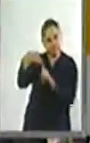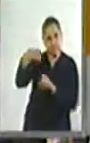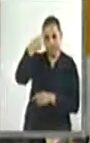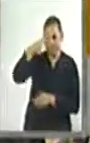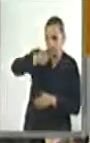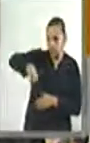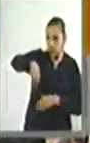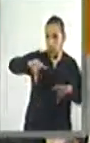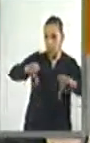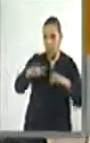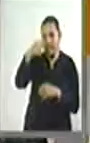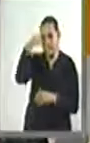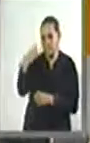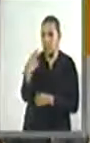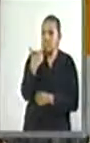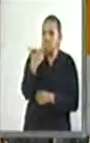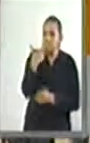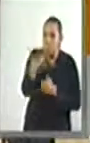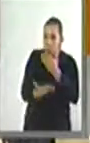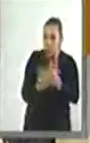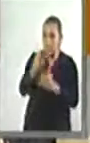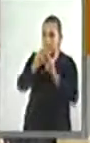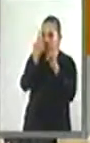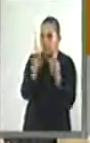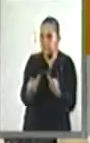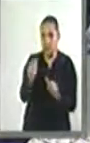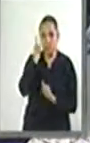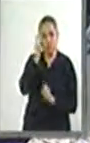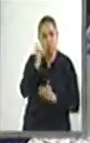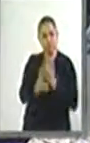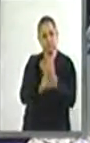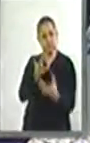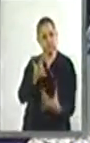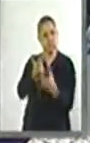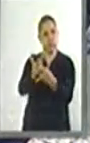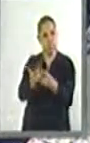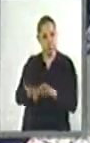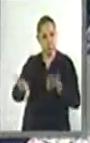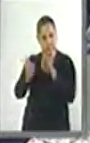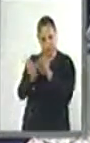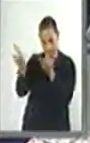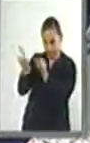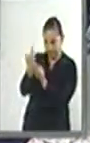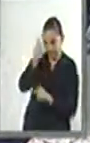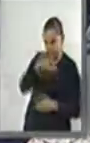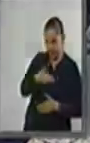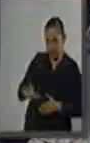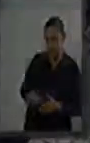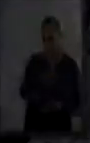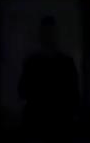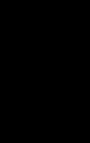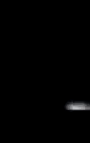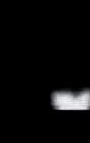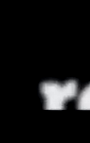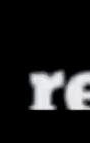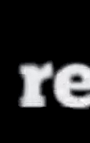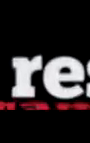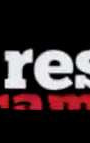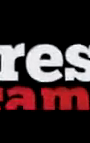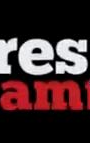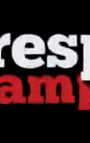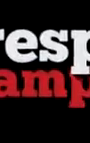lo queremos. Es cuanto, presidente. Gracias, diputado Armando Luna. ¿Algún otro orador?